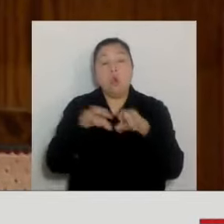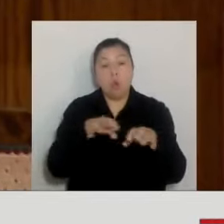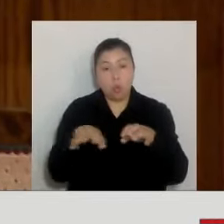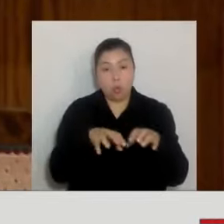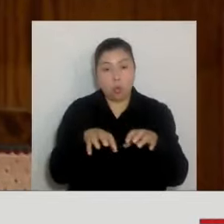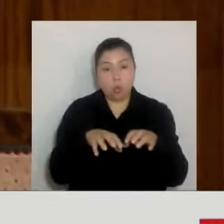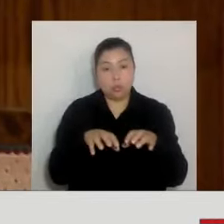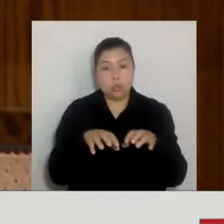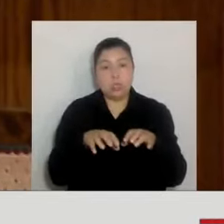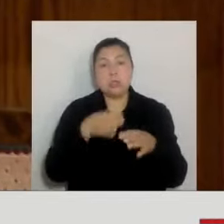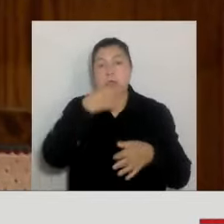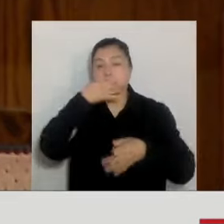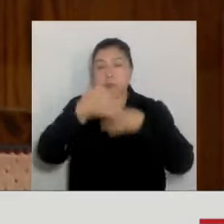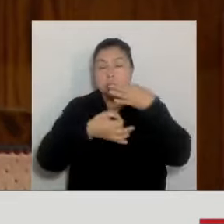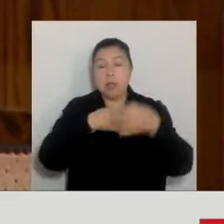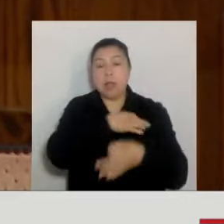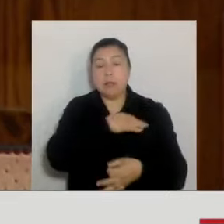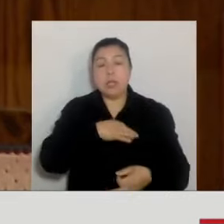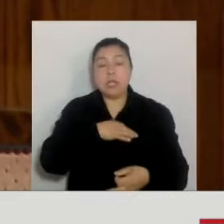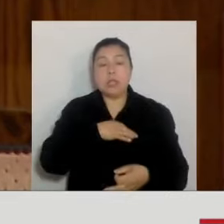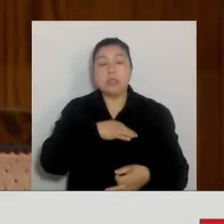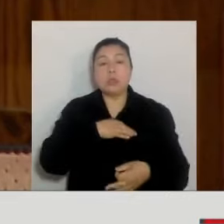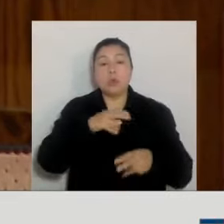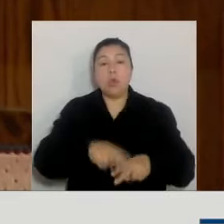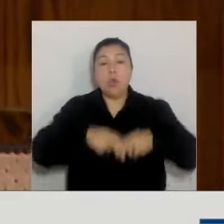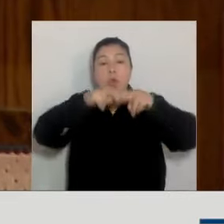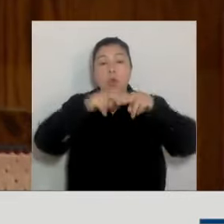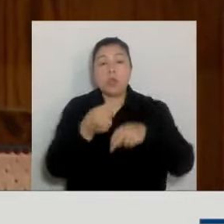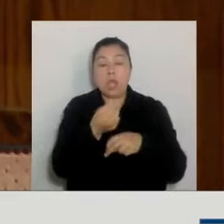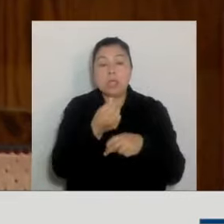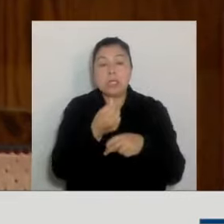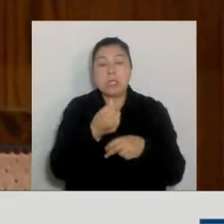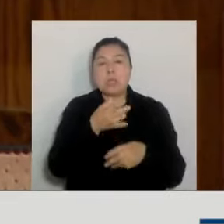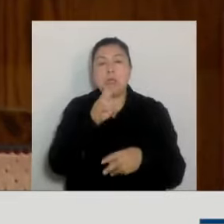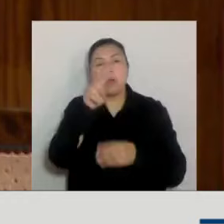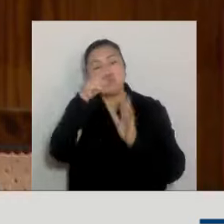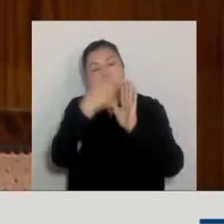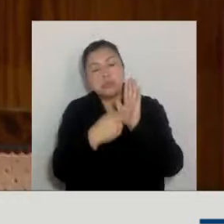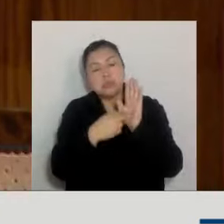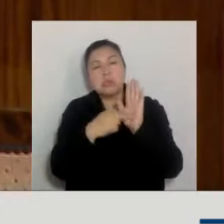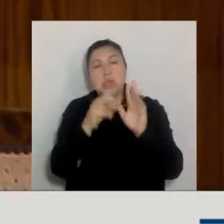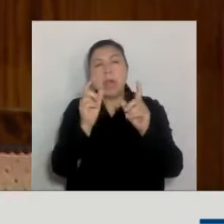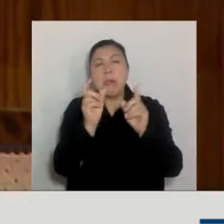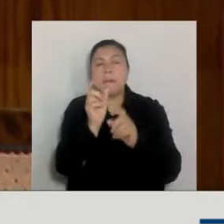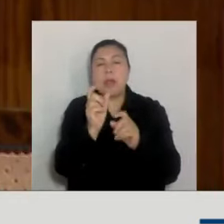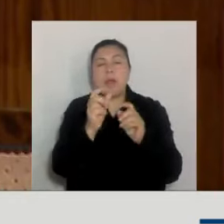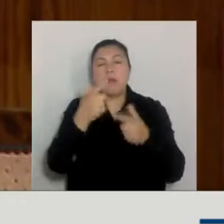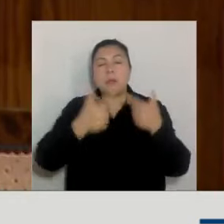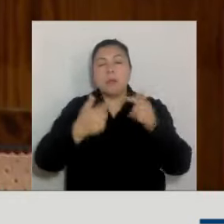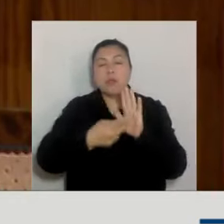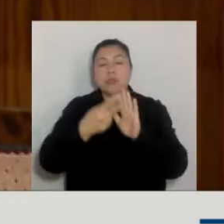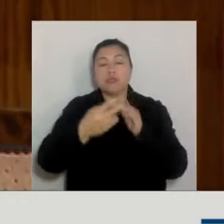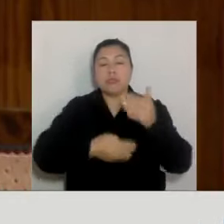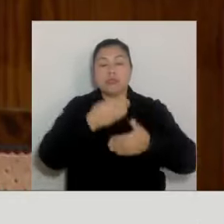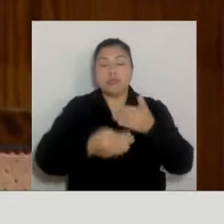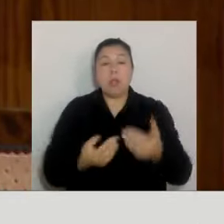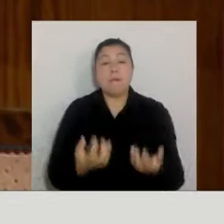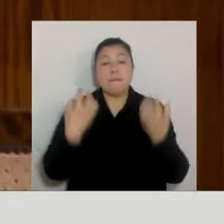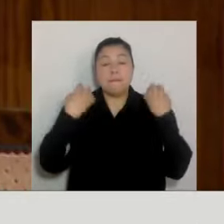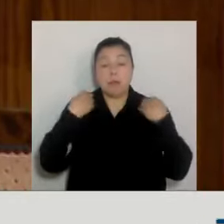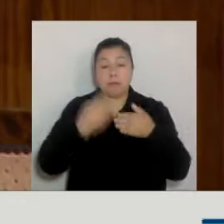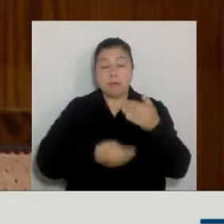exposición el ministro de hacienda observó que la definición de políticas públicas es función y responsabilidad de las